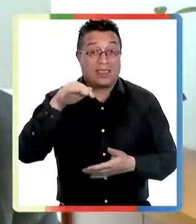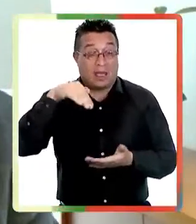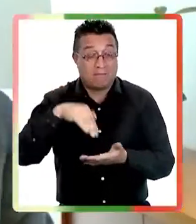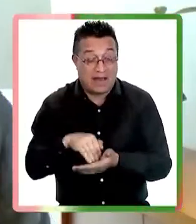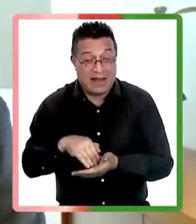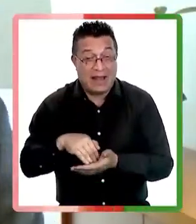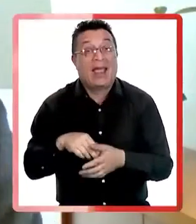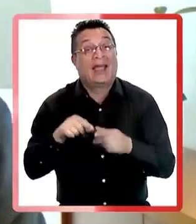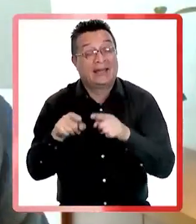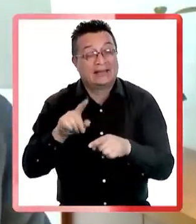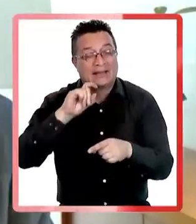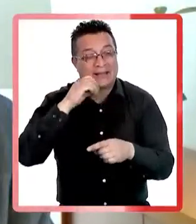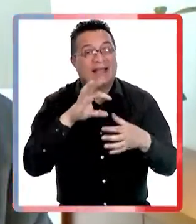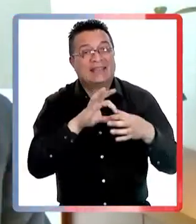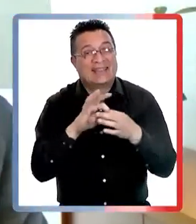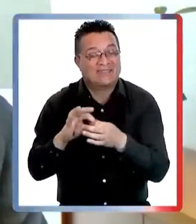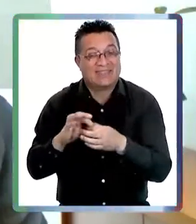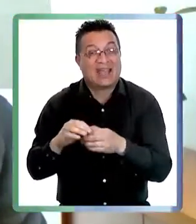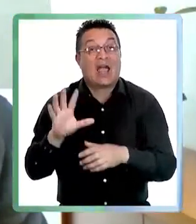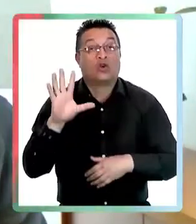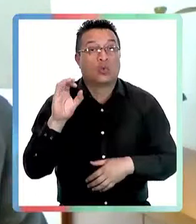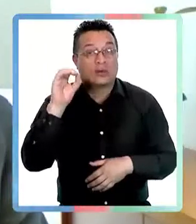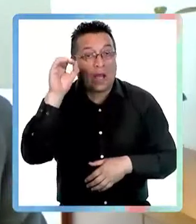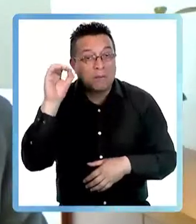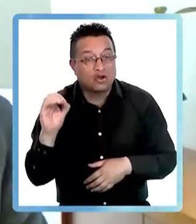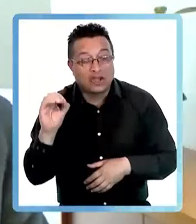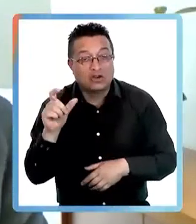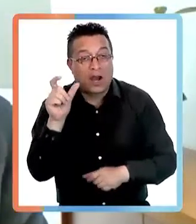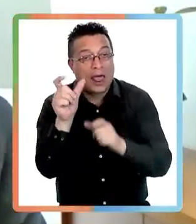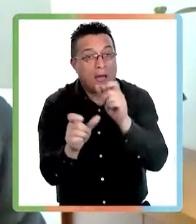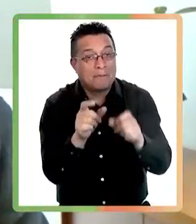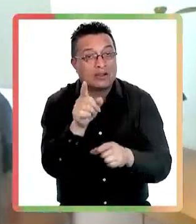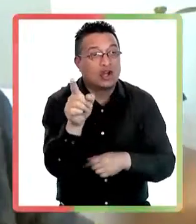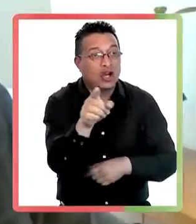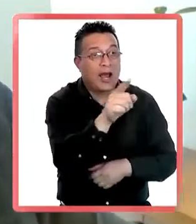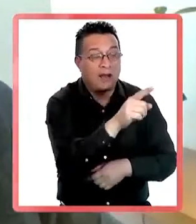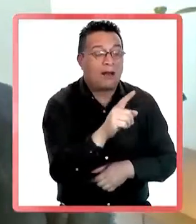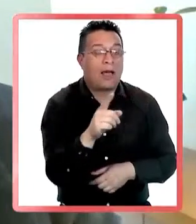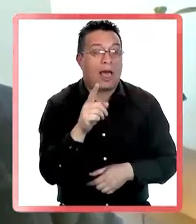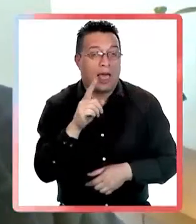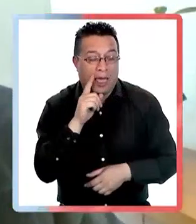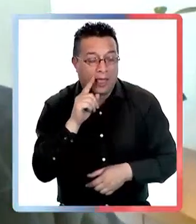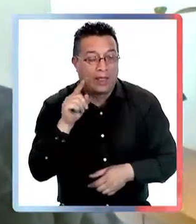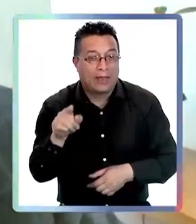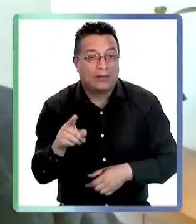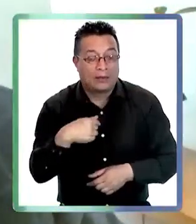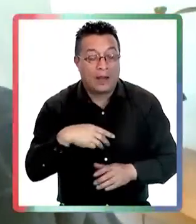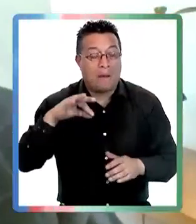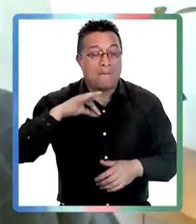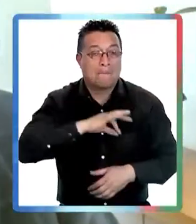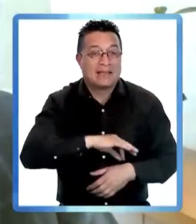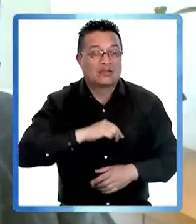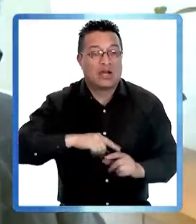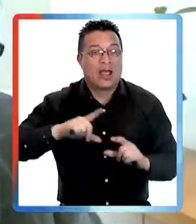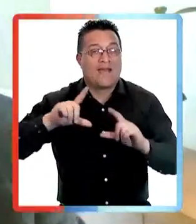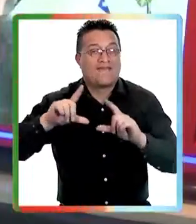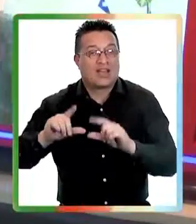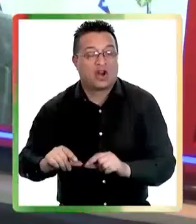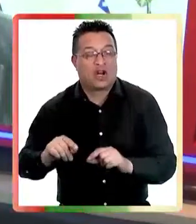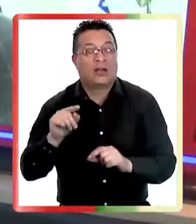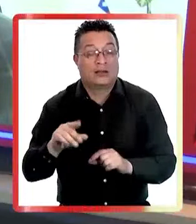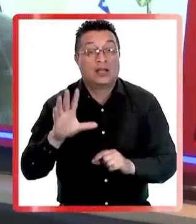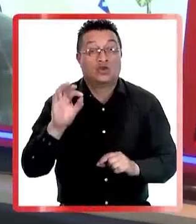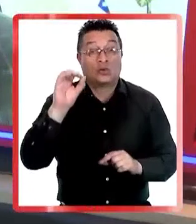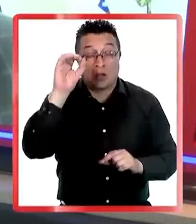240.000 pesos, eso quiere decir que el 50% de las personas tiene una pensión inferior a eso y